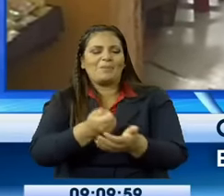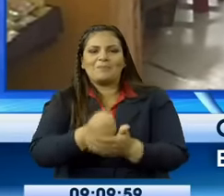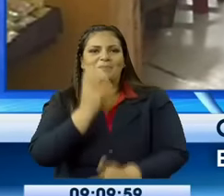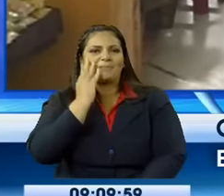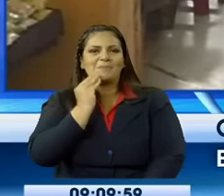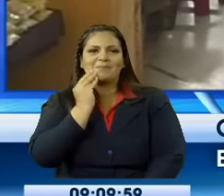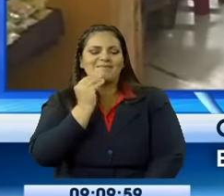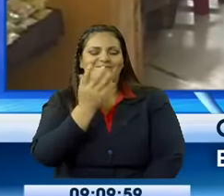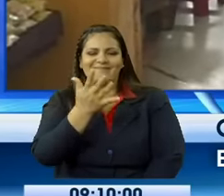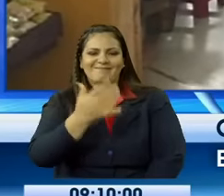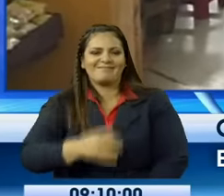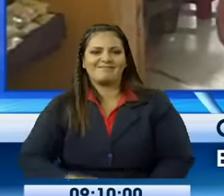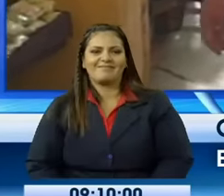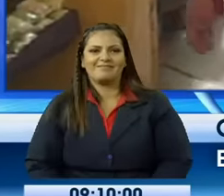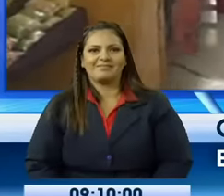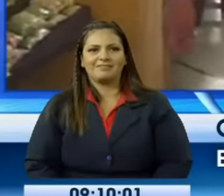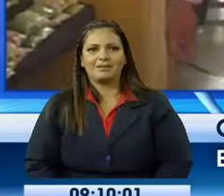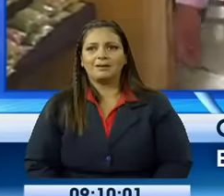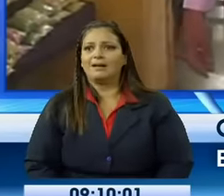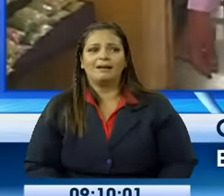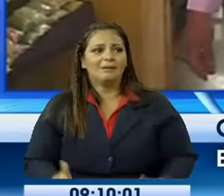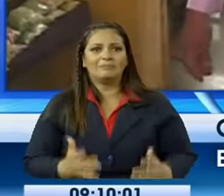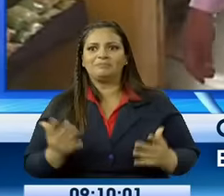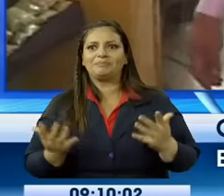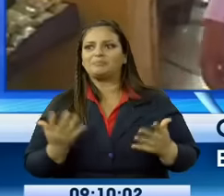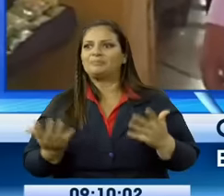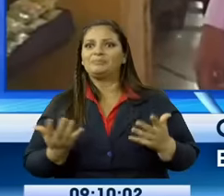Hoy está que le pregunta a todo el mundo para qué.